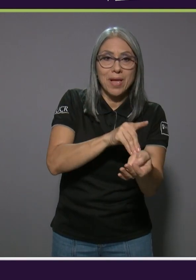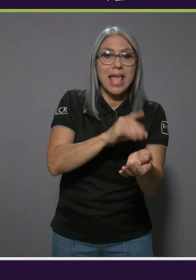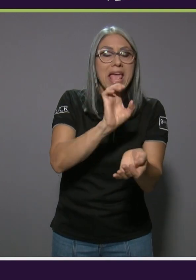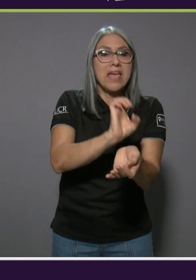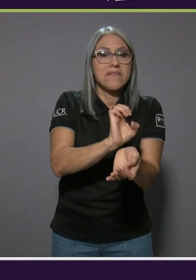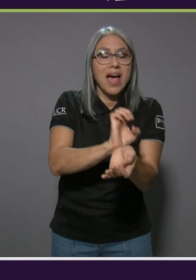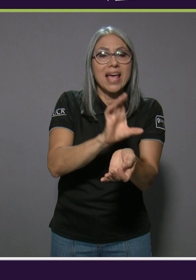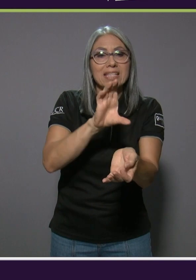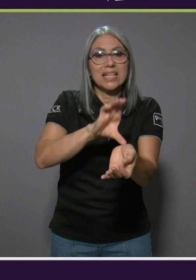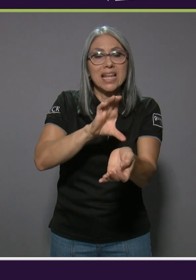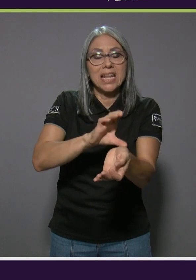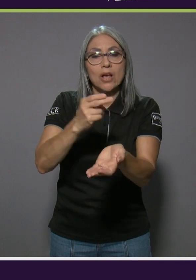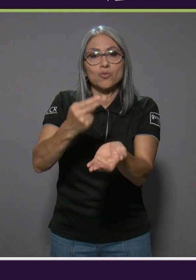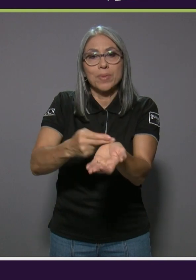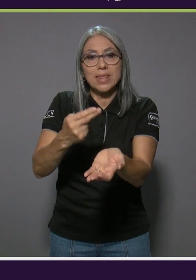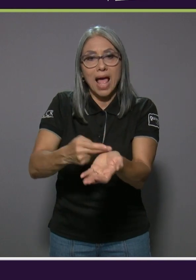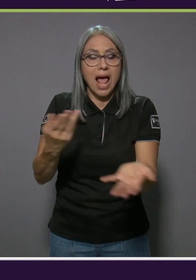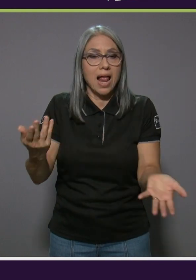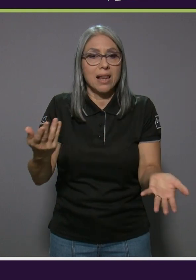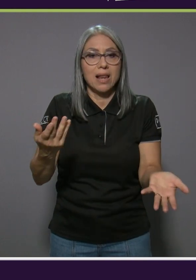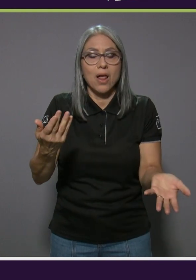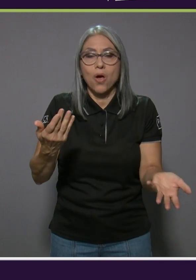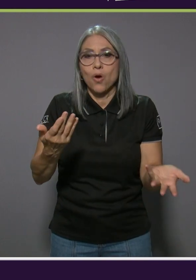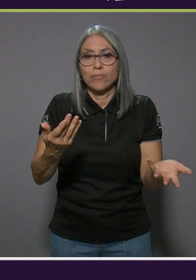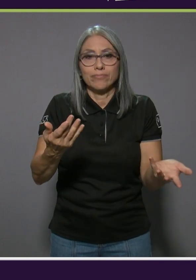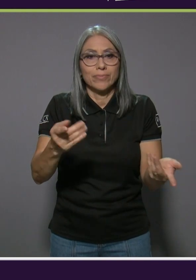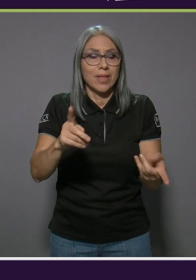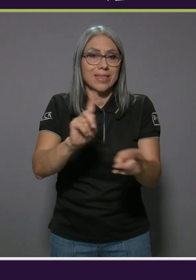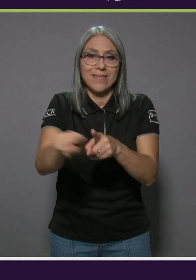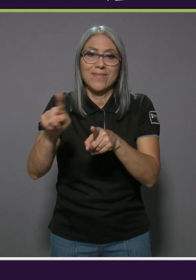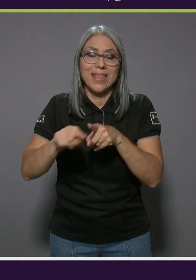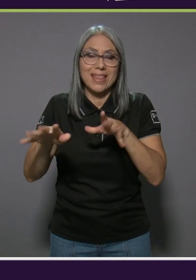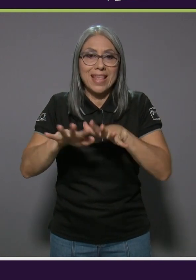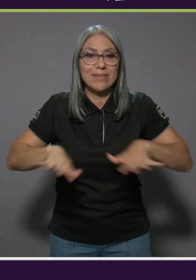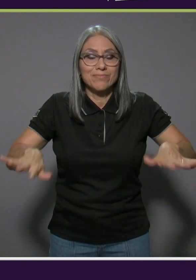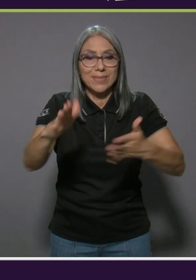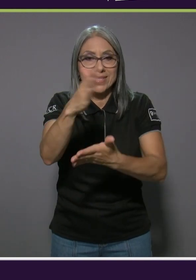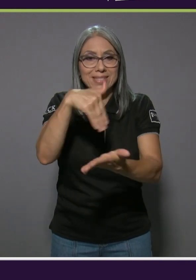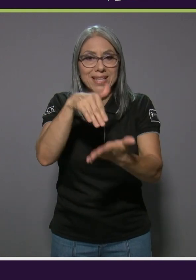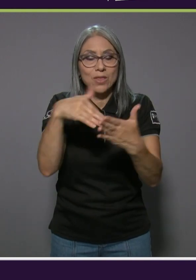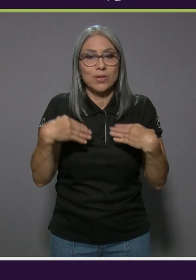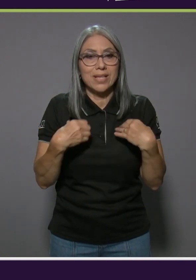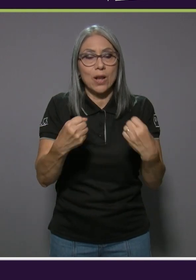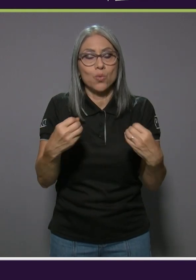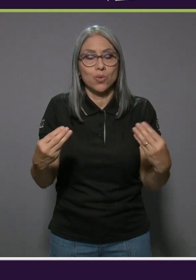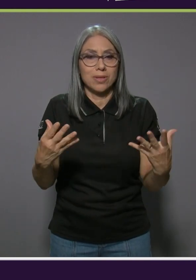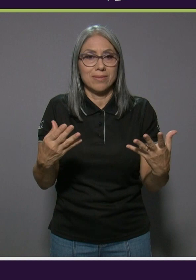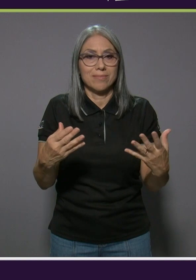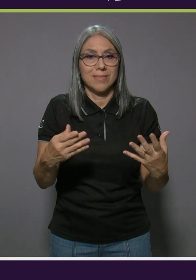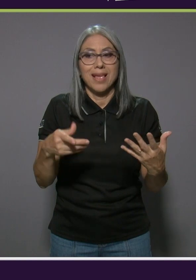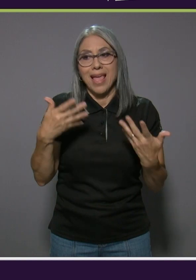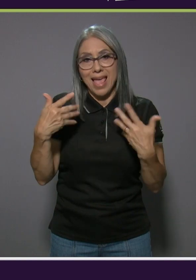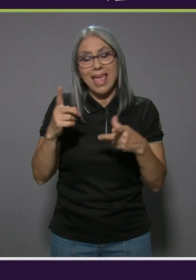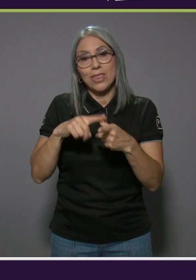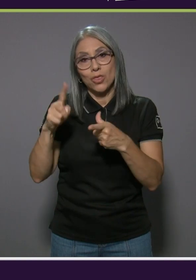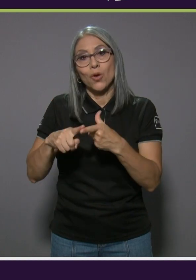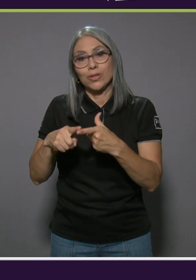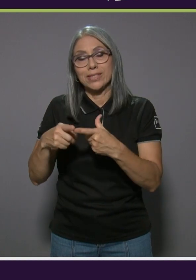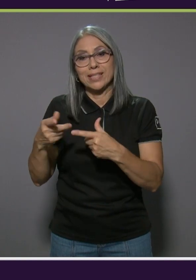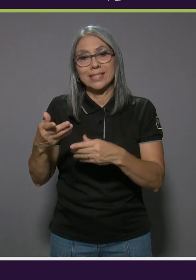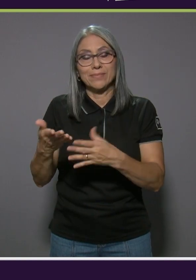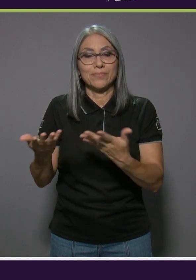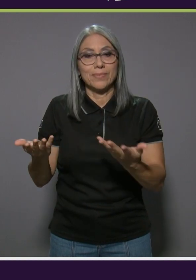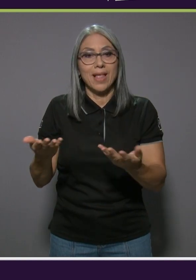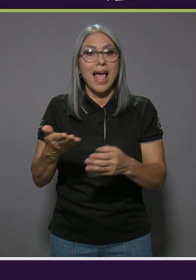el hospital o ¿verdad?, el lugar de salud, el centro de salud más cercano. Entonces, previamente hay que